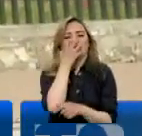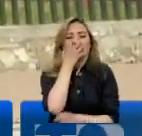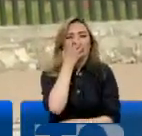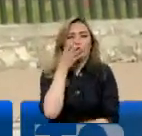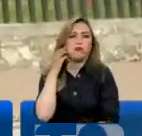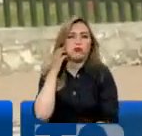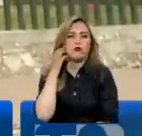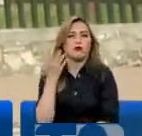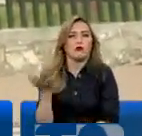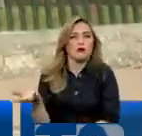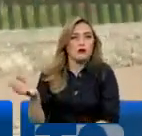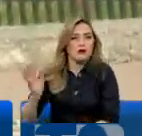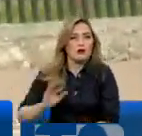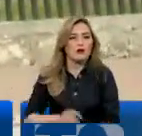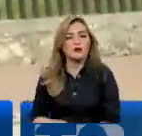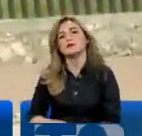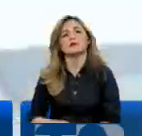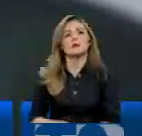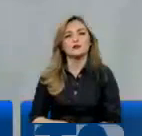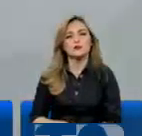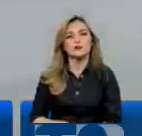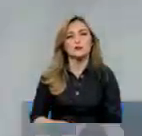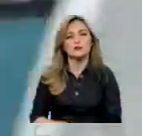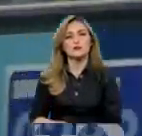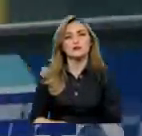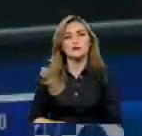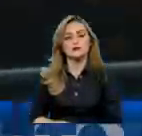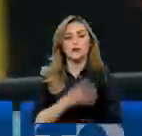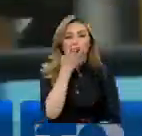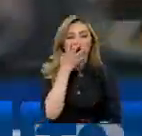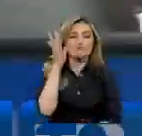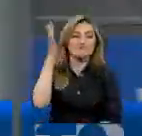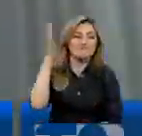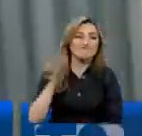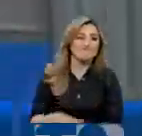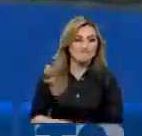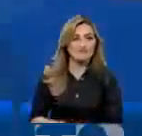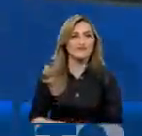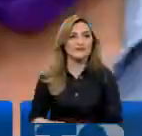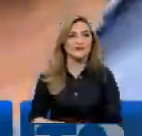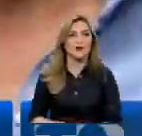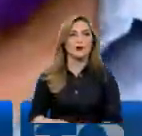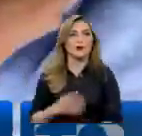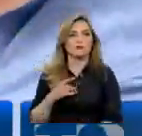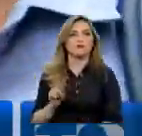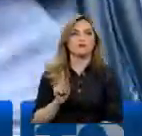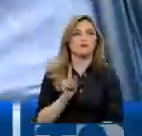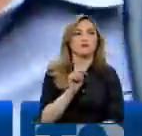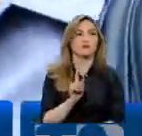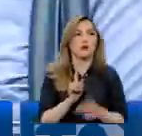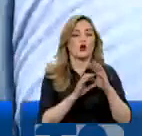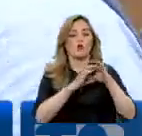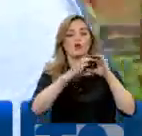sin la debida protección adecuada que están pidiendo como norma. Es decir, la mascarilla, porque ya cuando se suben se la quitan. Además, otras